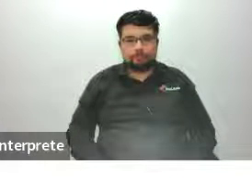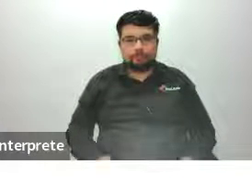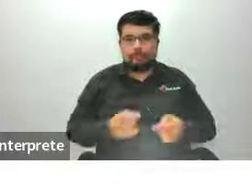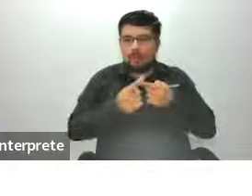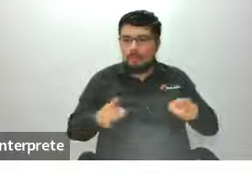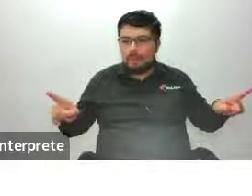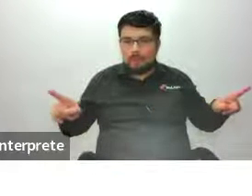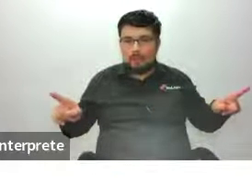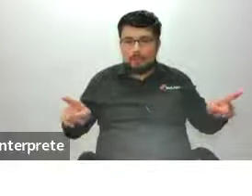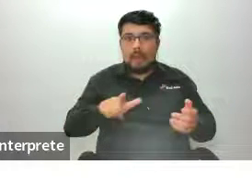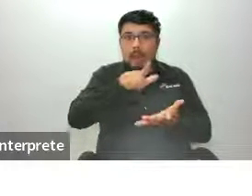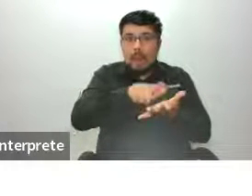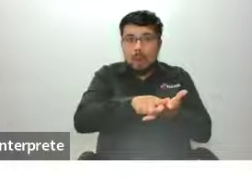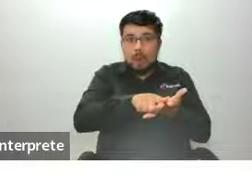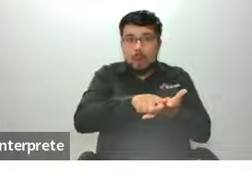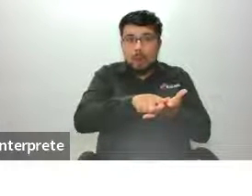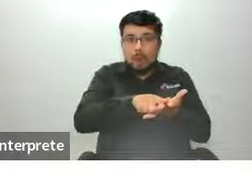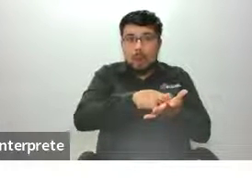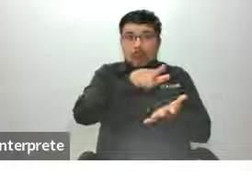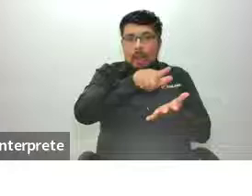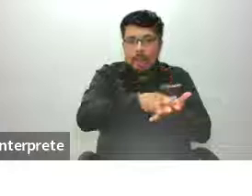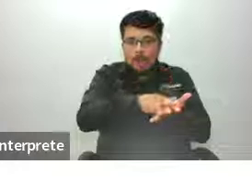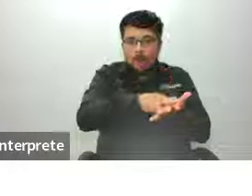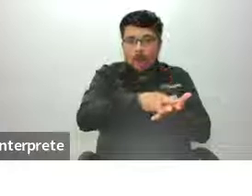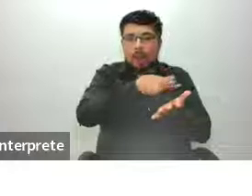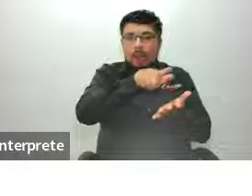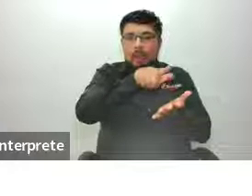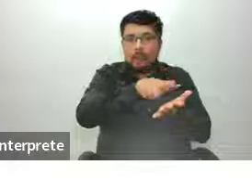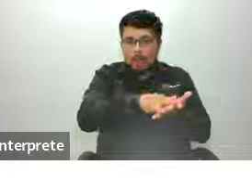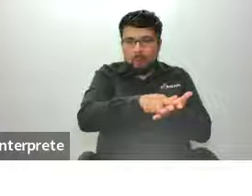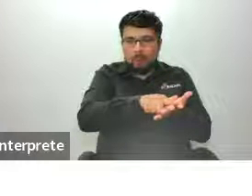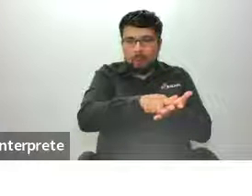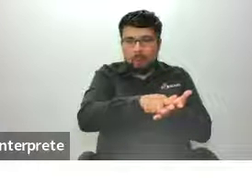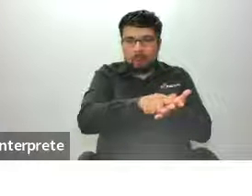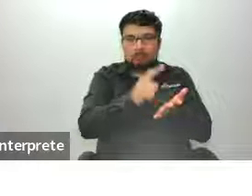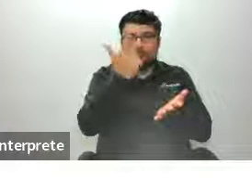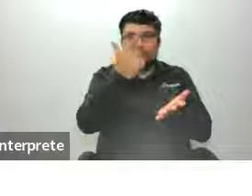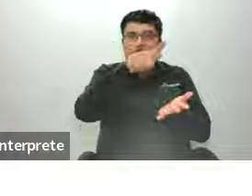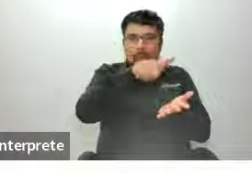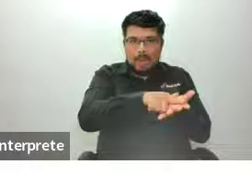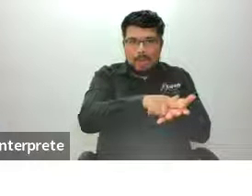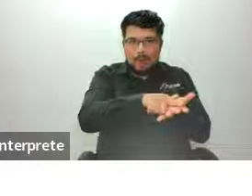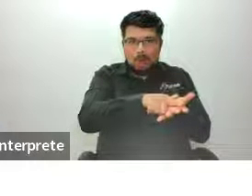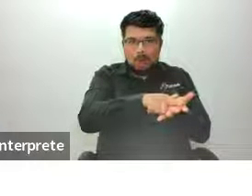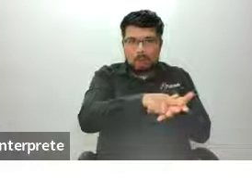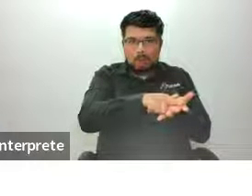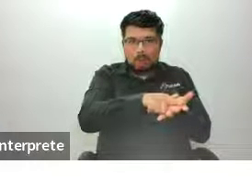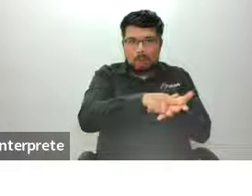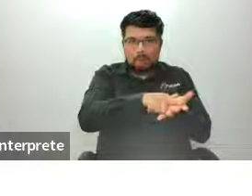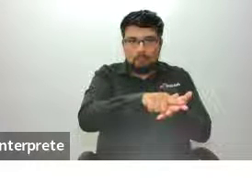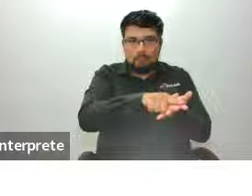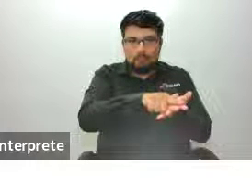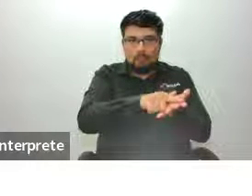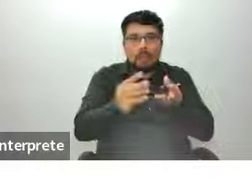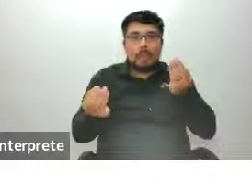¿sí? Es de esta forma. La seña es de esta forma. ¿Qué pasa? Este